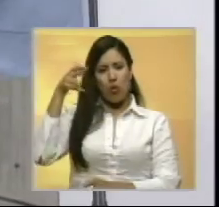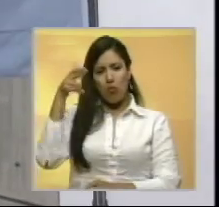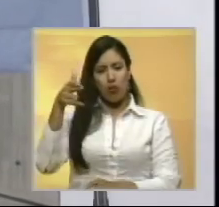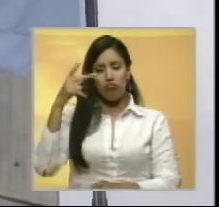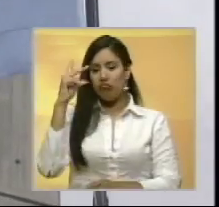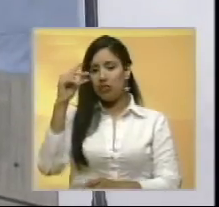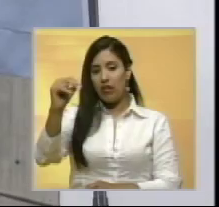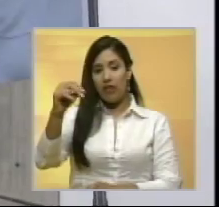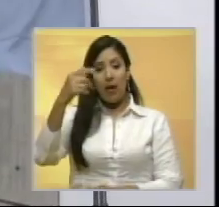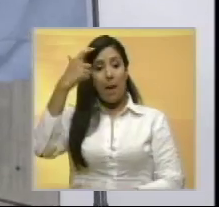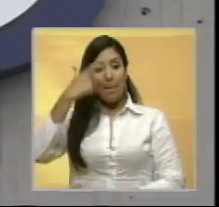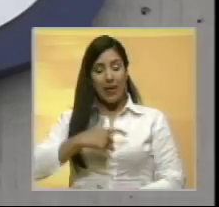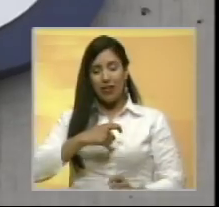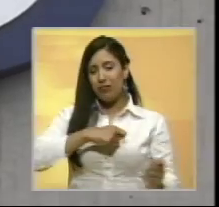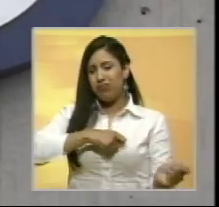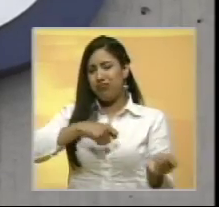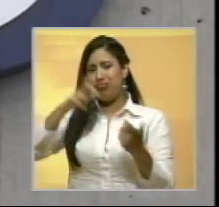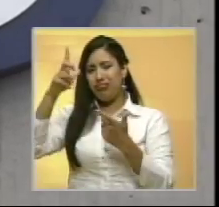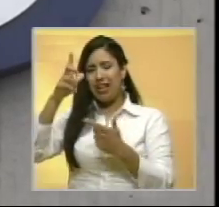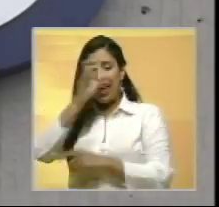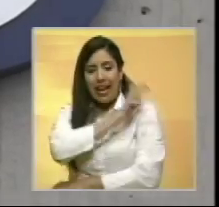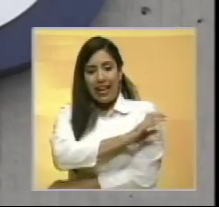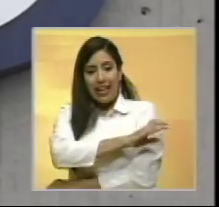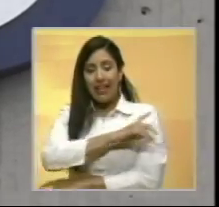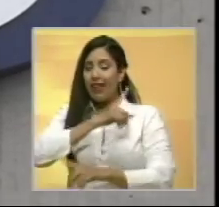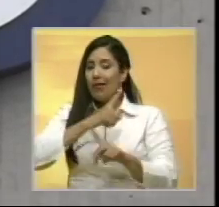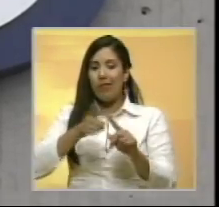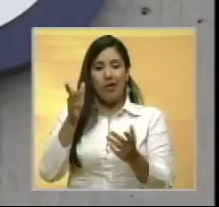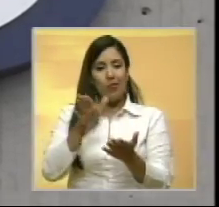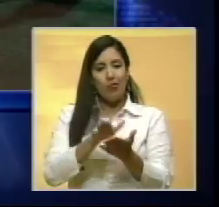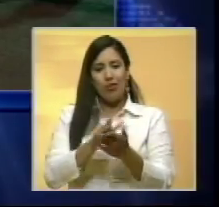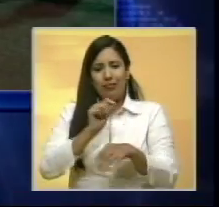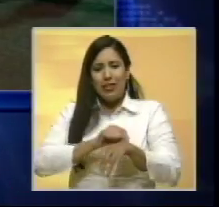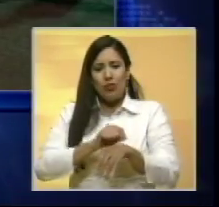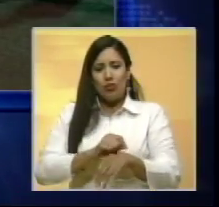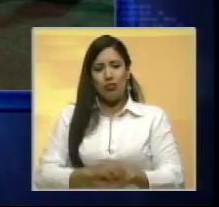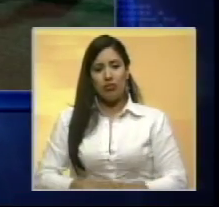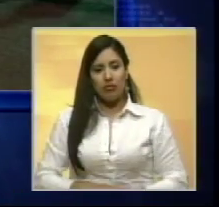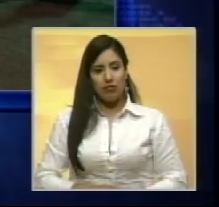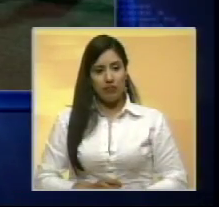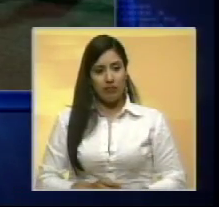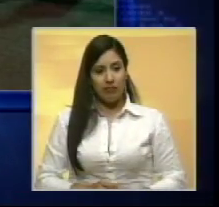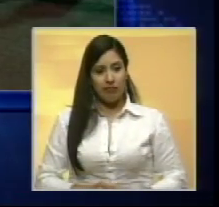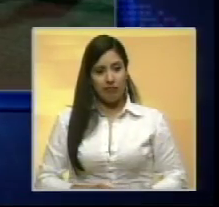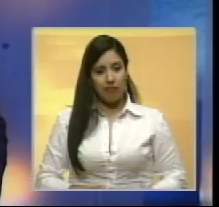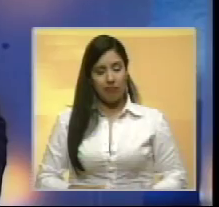veces. La víctima fue trasladada a una clínica cercana, pero falleció a los pocos minutos.